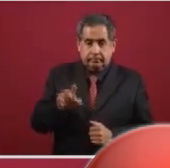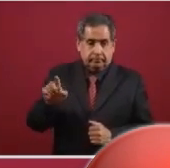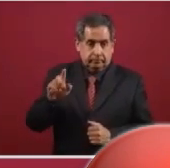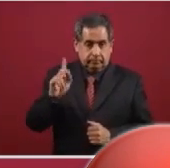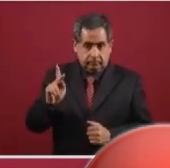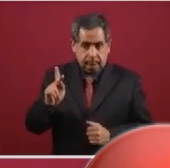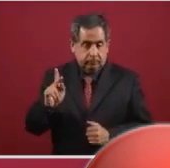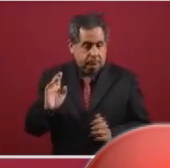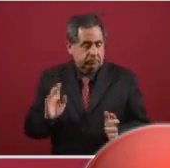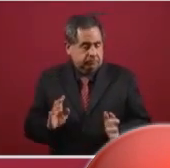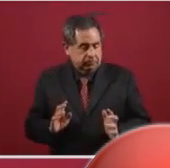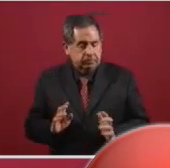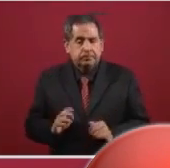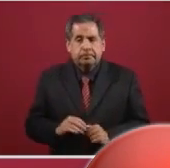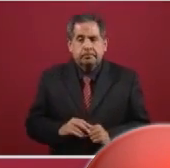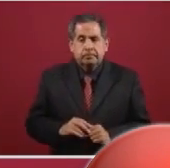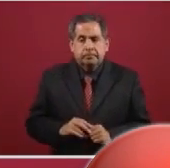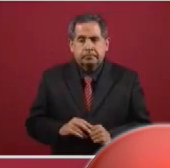se